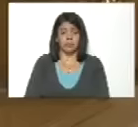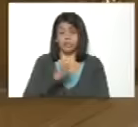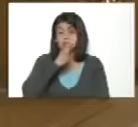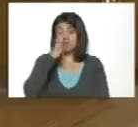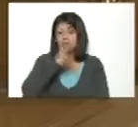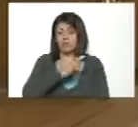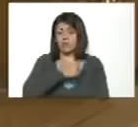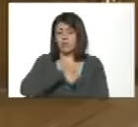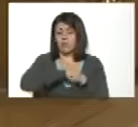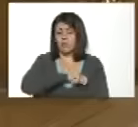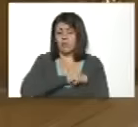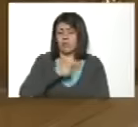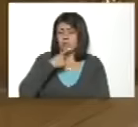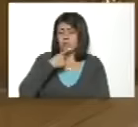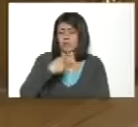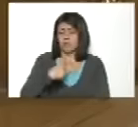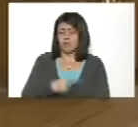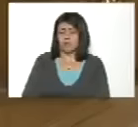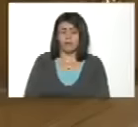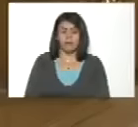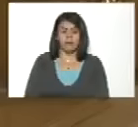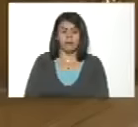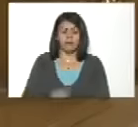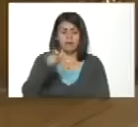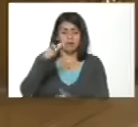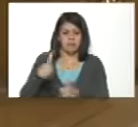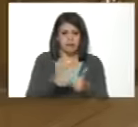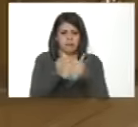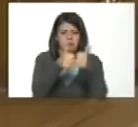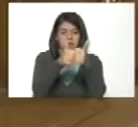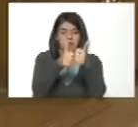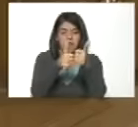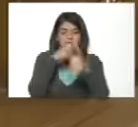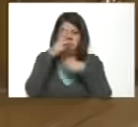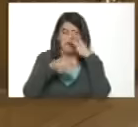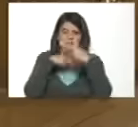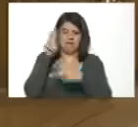Seguramente en España dice que es un perseguido político en Venezuela.